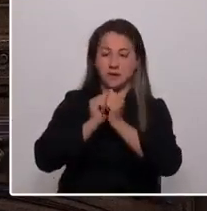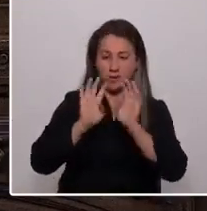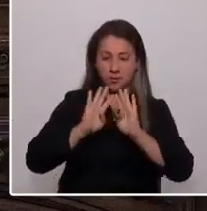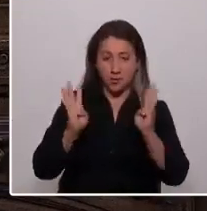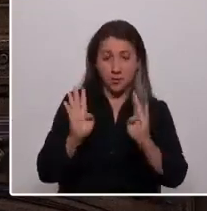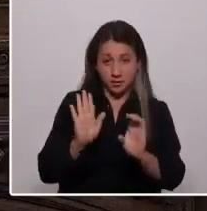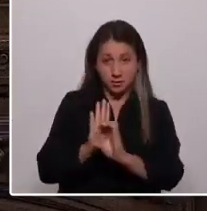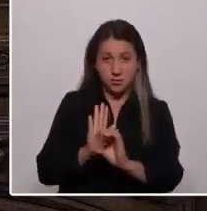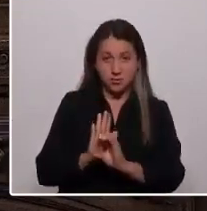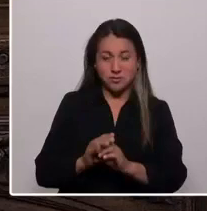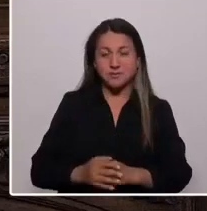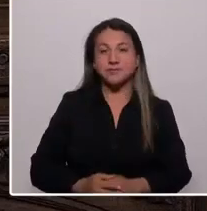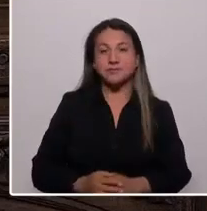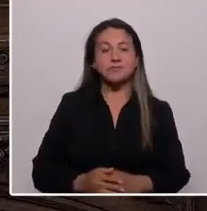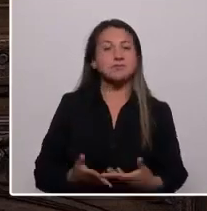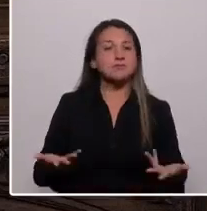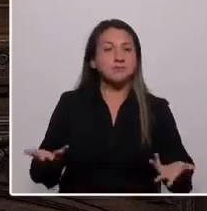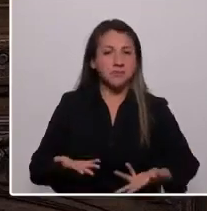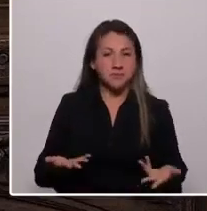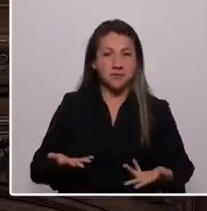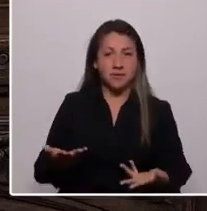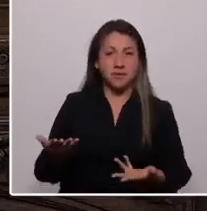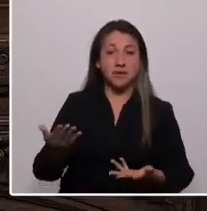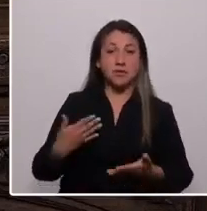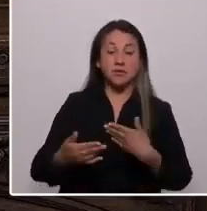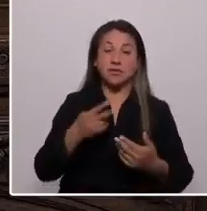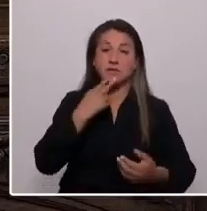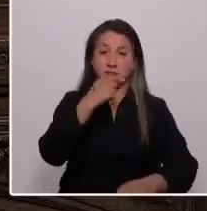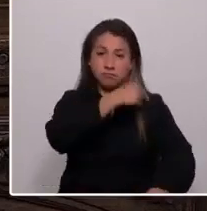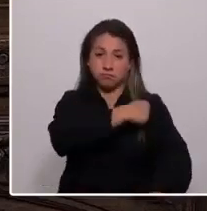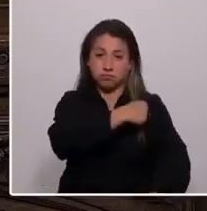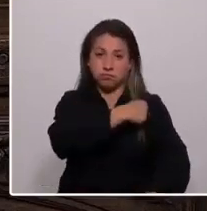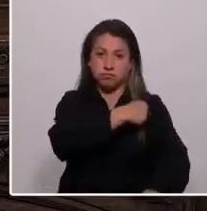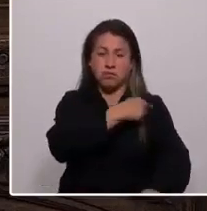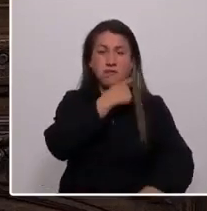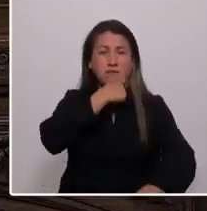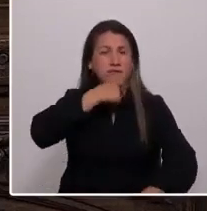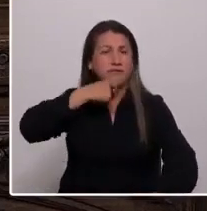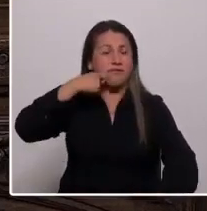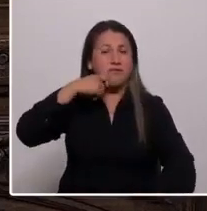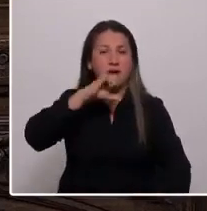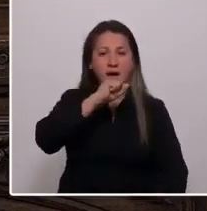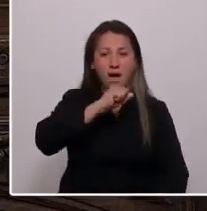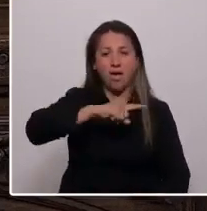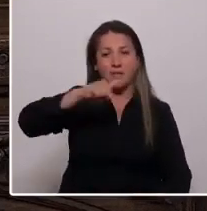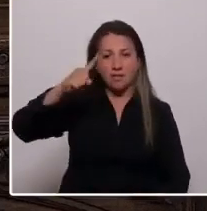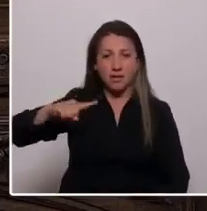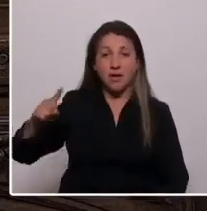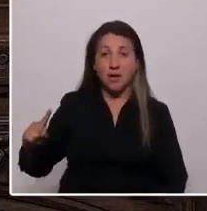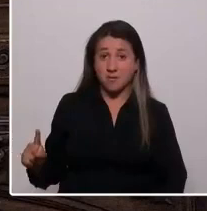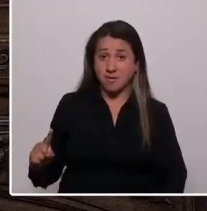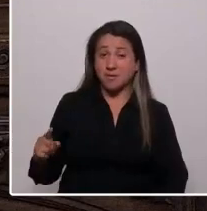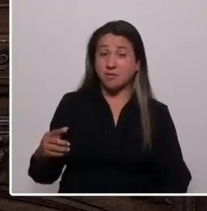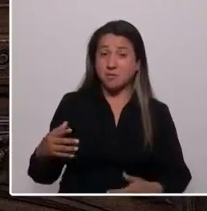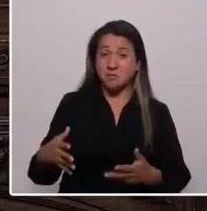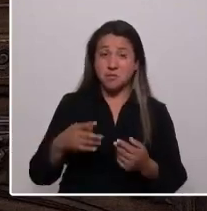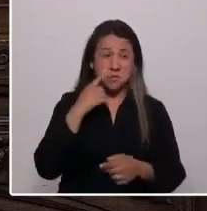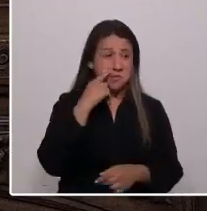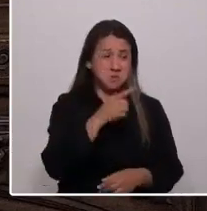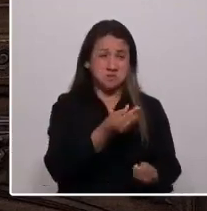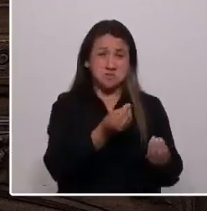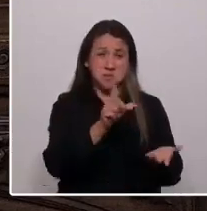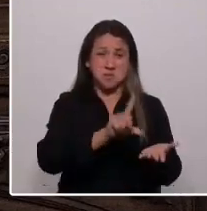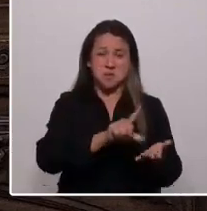vengo del desierto de atacama un lugar para muchos solitario inhóspito y estéril sin embargo es nuestro territorio